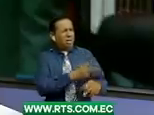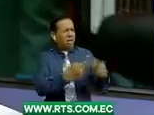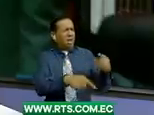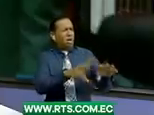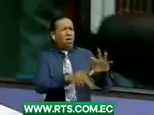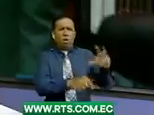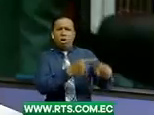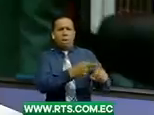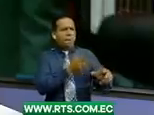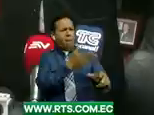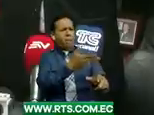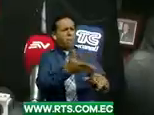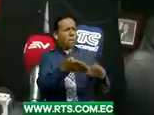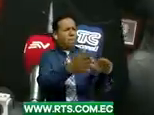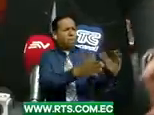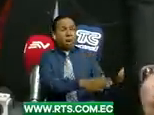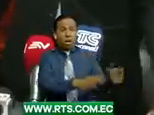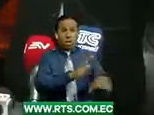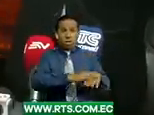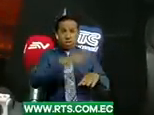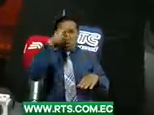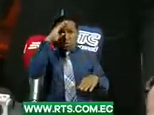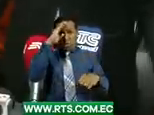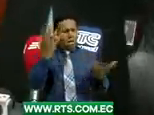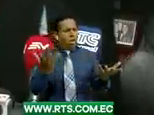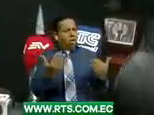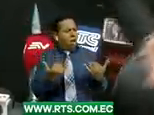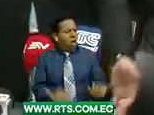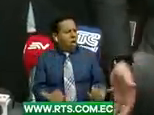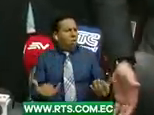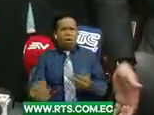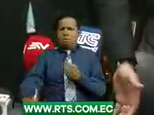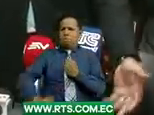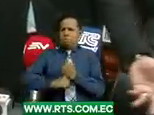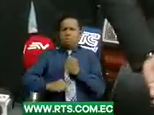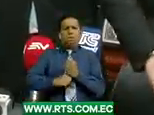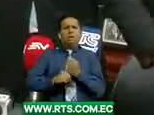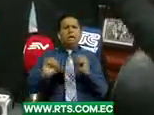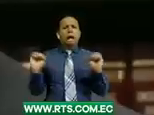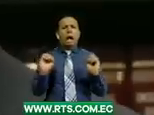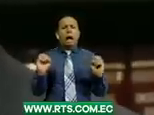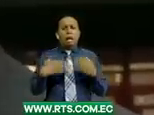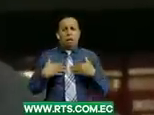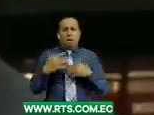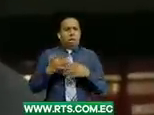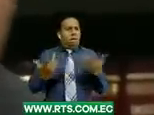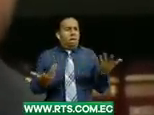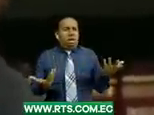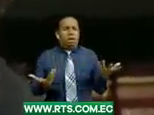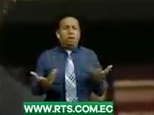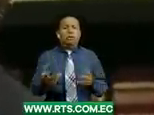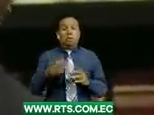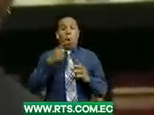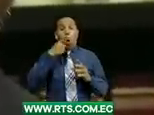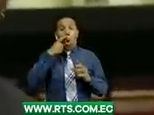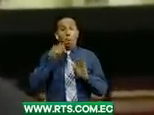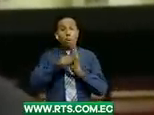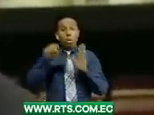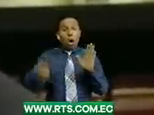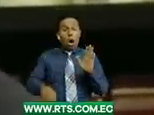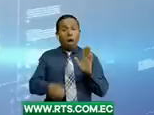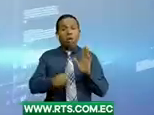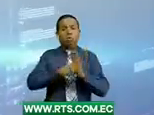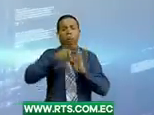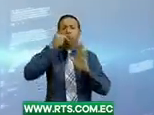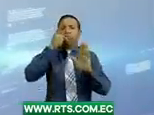agentes policiales. Porque la gente lo cubra. ¿Mierda? Falta de apoyo por parte de la fiscalía es lo que denuncia el abogado Joselito Argüello,